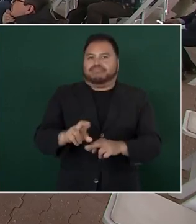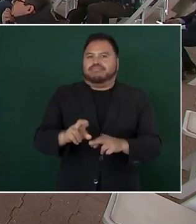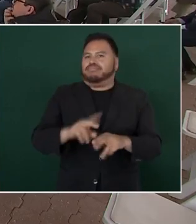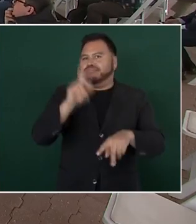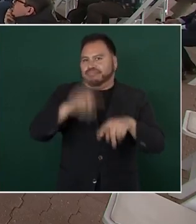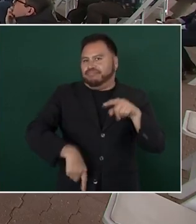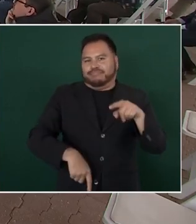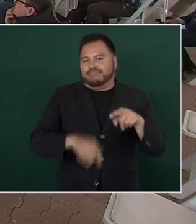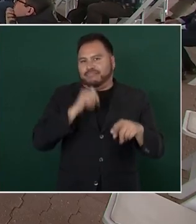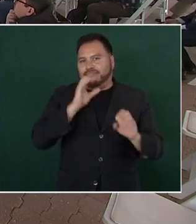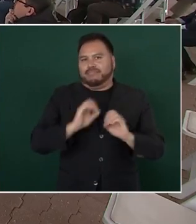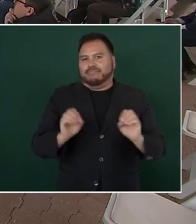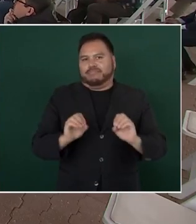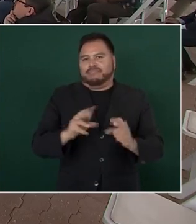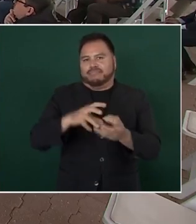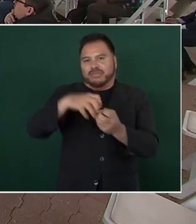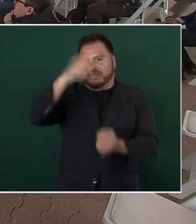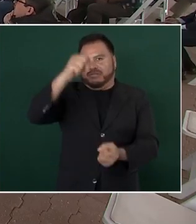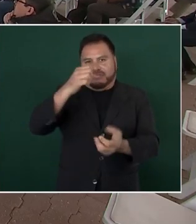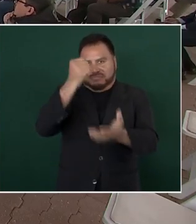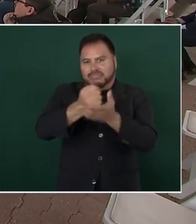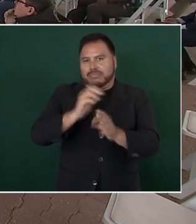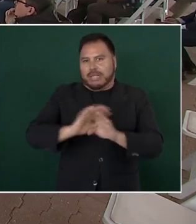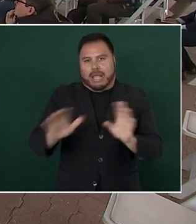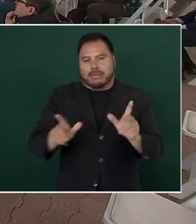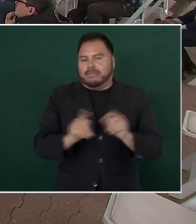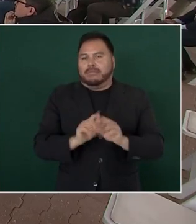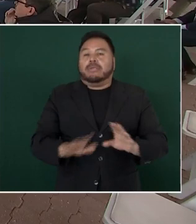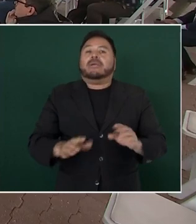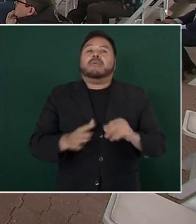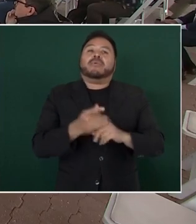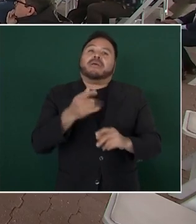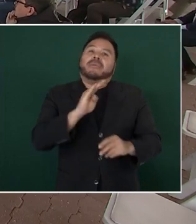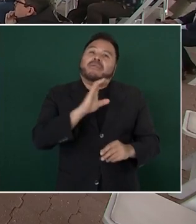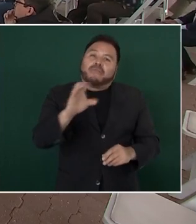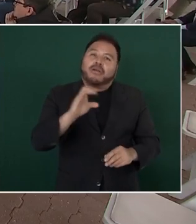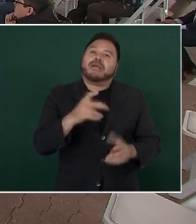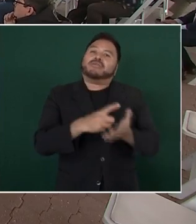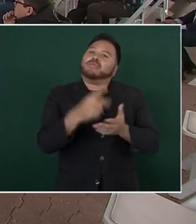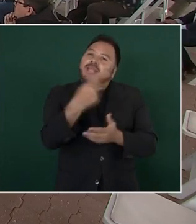los habitantes de Baja California, porque es su derecho.